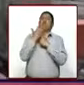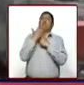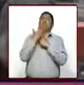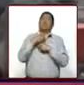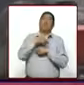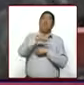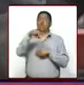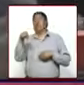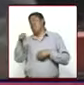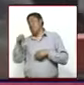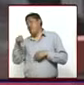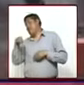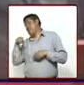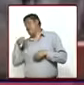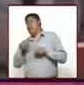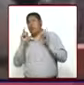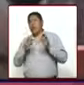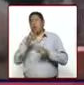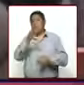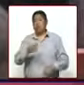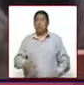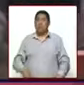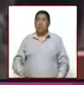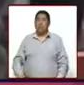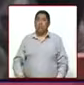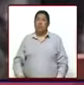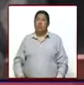en la calle de esta manera.